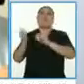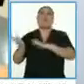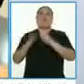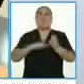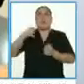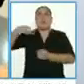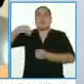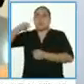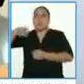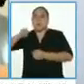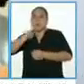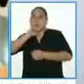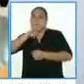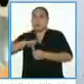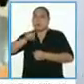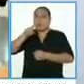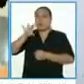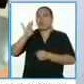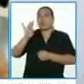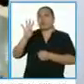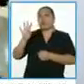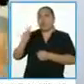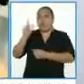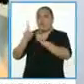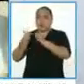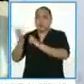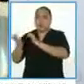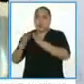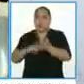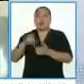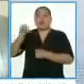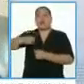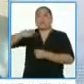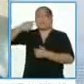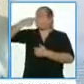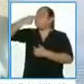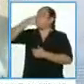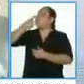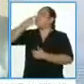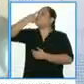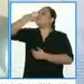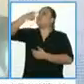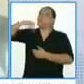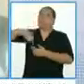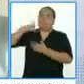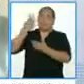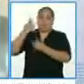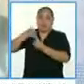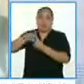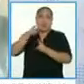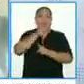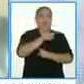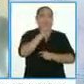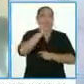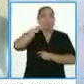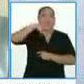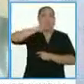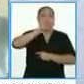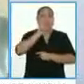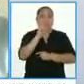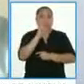que el MINSA diario está reportando 184 fallecidos, que son, como digo, con prueba. Por el otro lado, SINADEF o el CDC